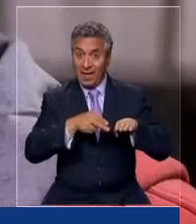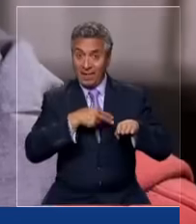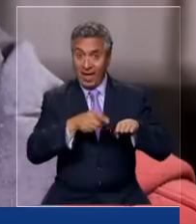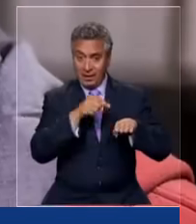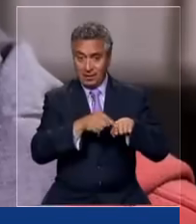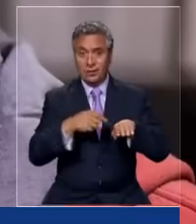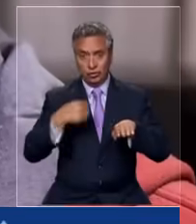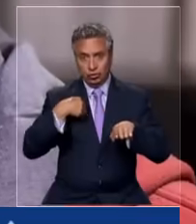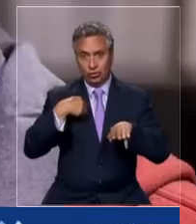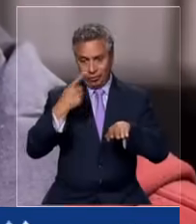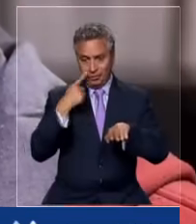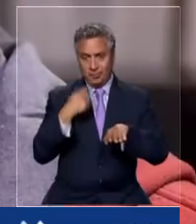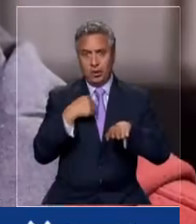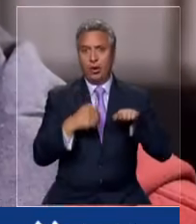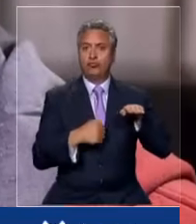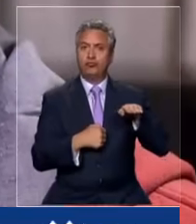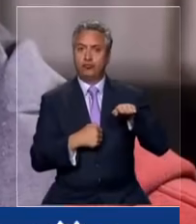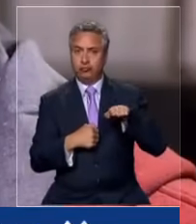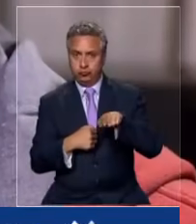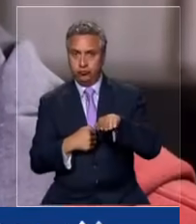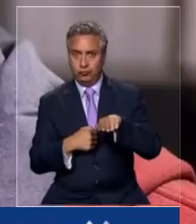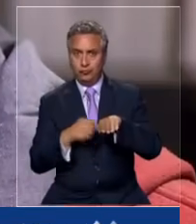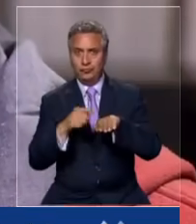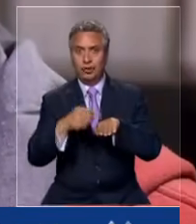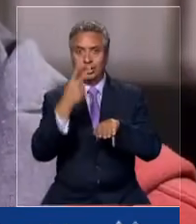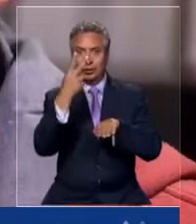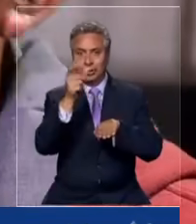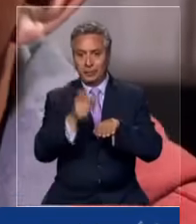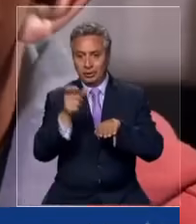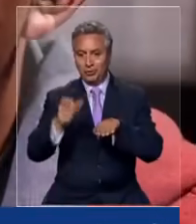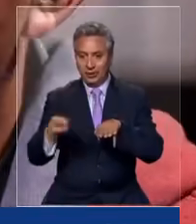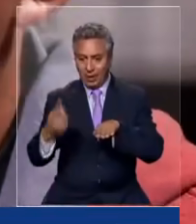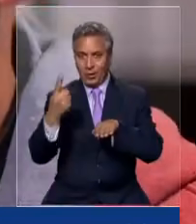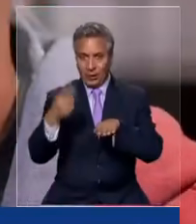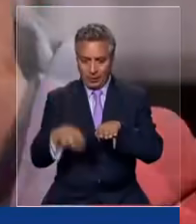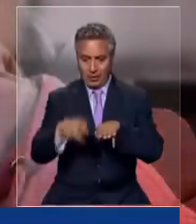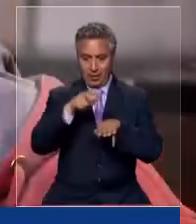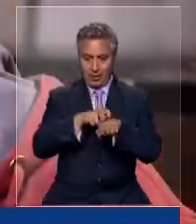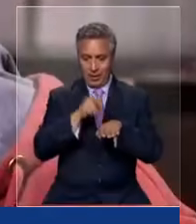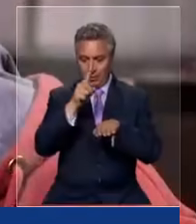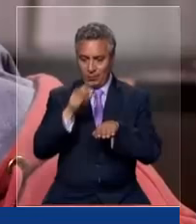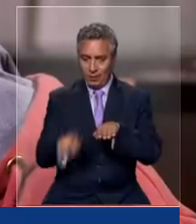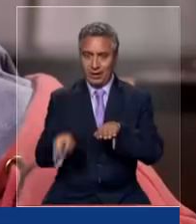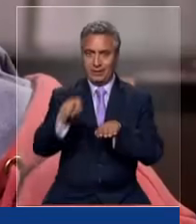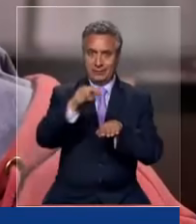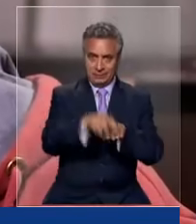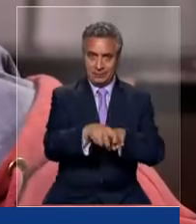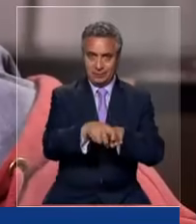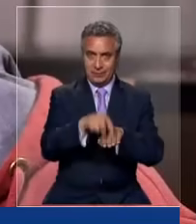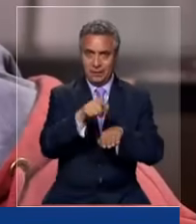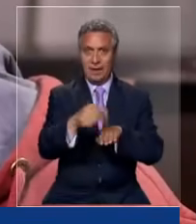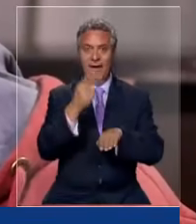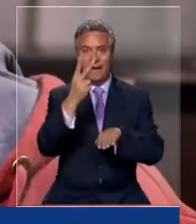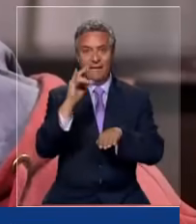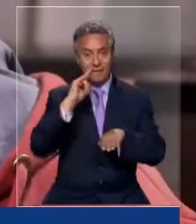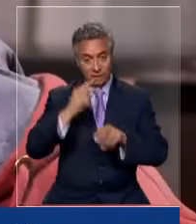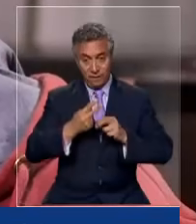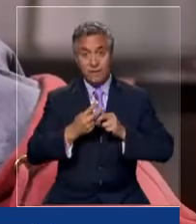seguramente porque yo recogí dos personas, una adelante y una atrás. El viaje está registrado en la cuenta de